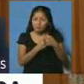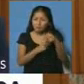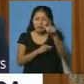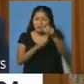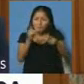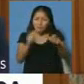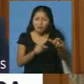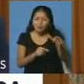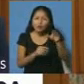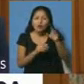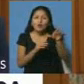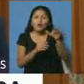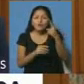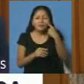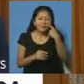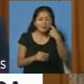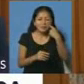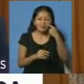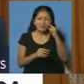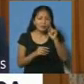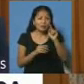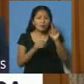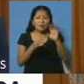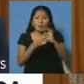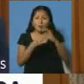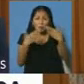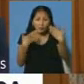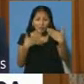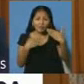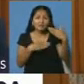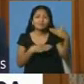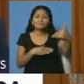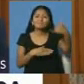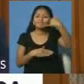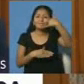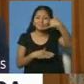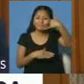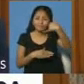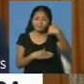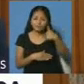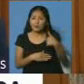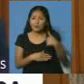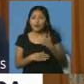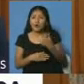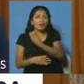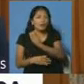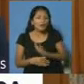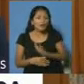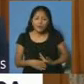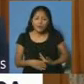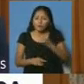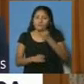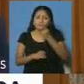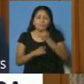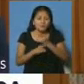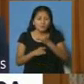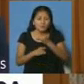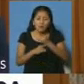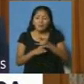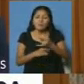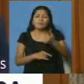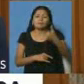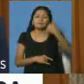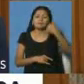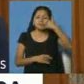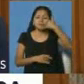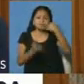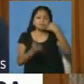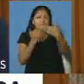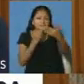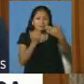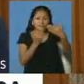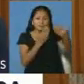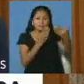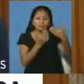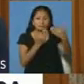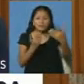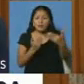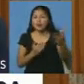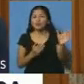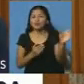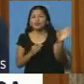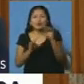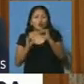gobierno en su pueblo para los intendentes nosotros todo lo funcionario del gobierno tenemos diálogo y atendemos a los 60